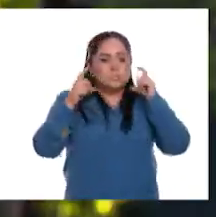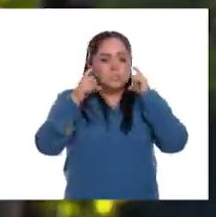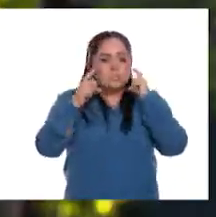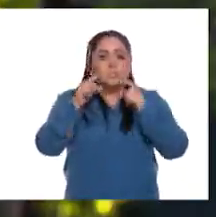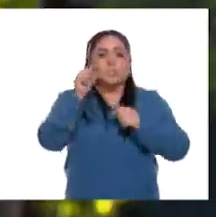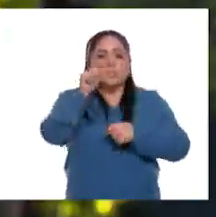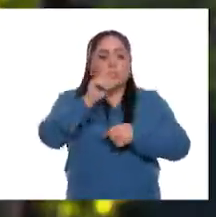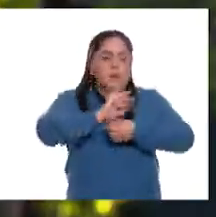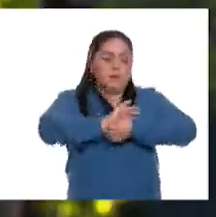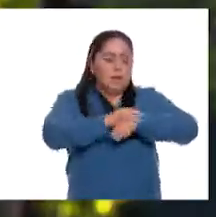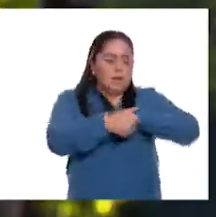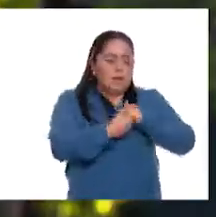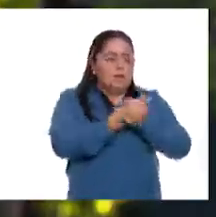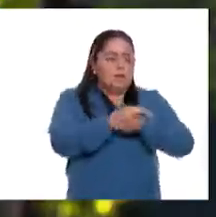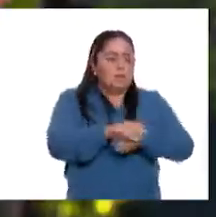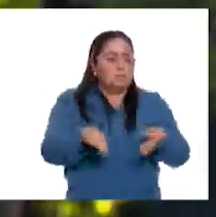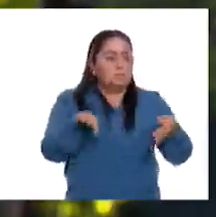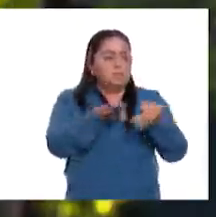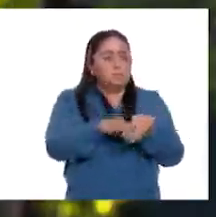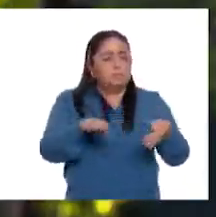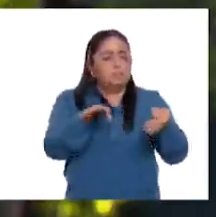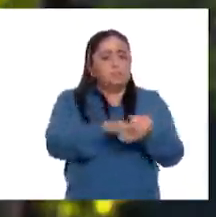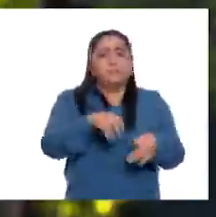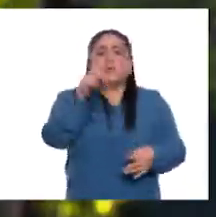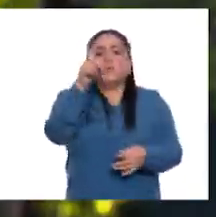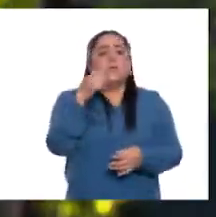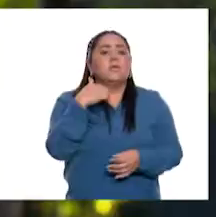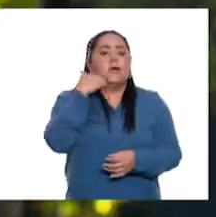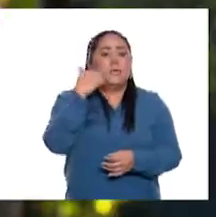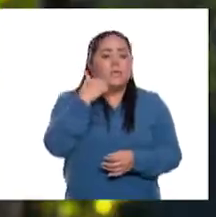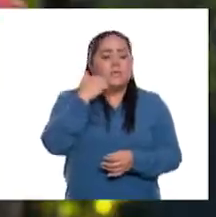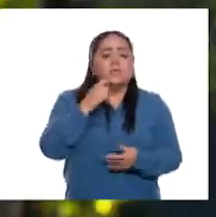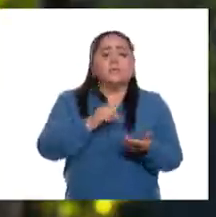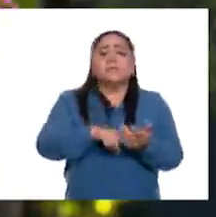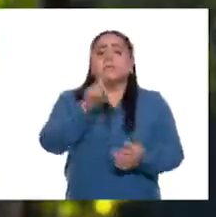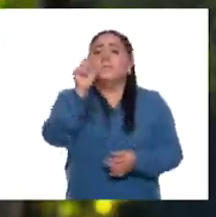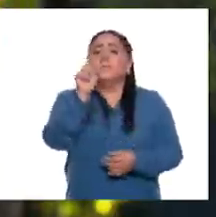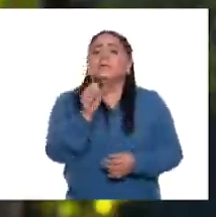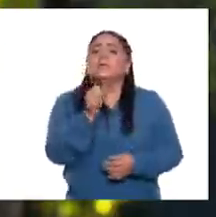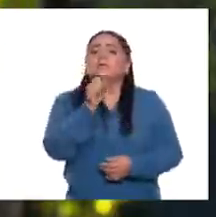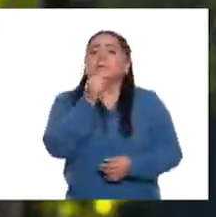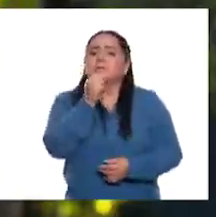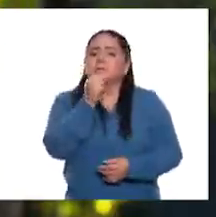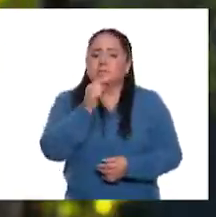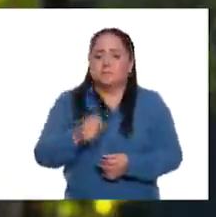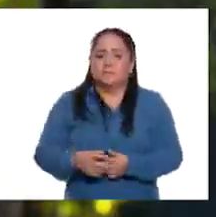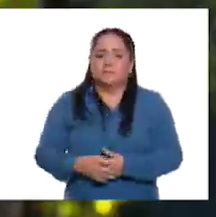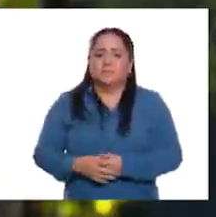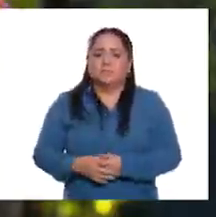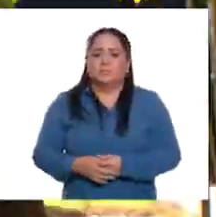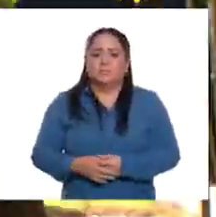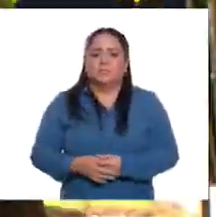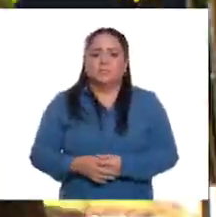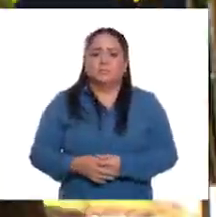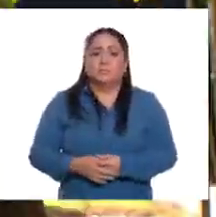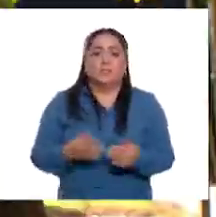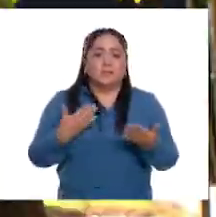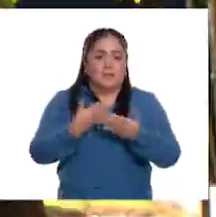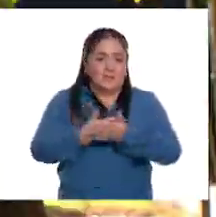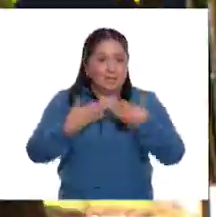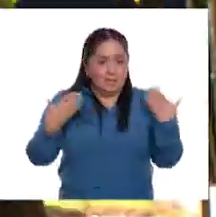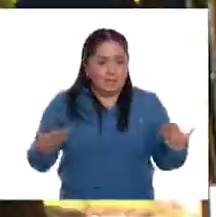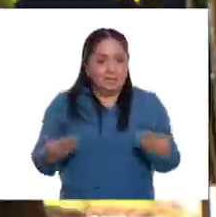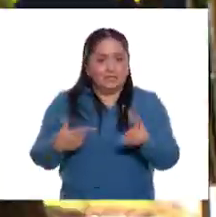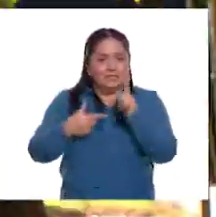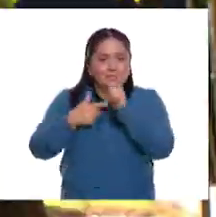cubrebocas. Lava tus manos frecuentemente con agua y con jabón por lo menos durante 20 segundos. Ahora